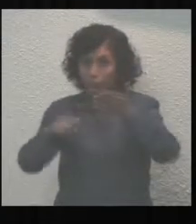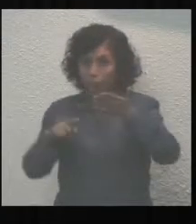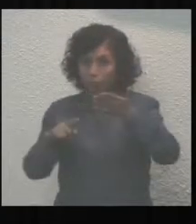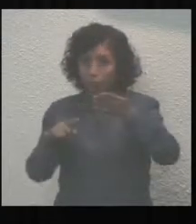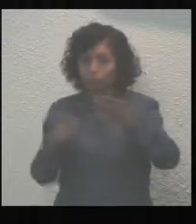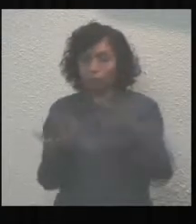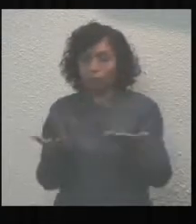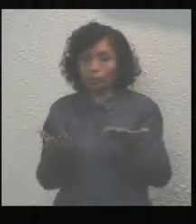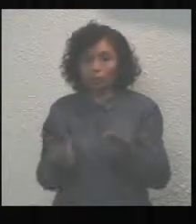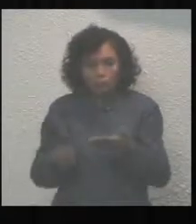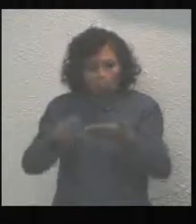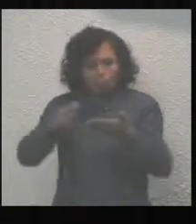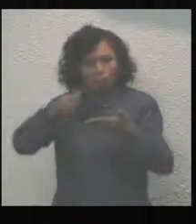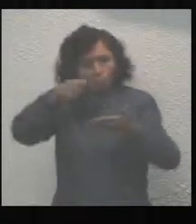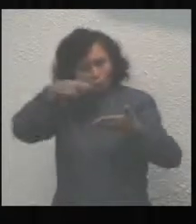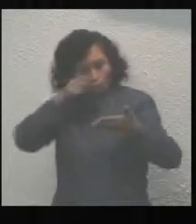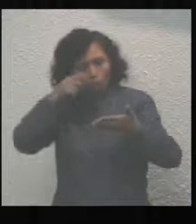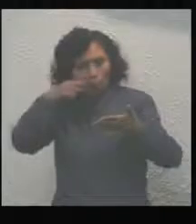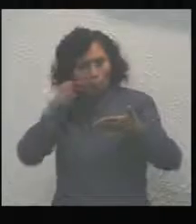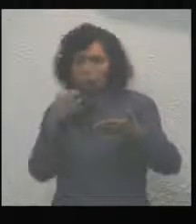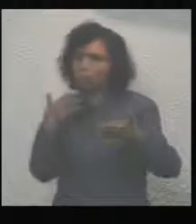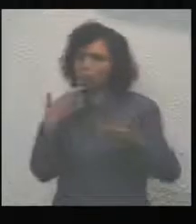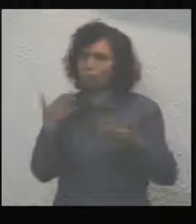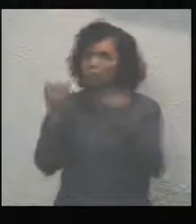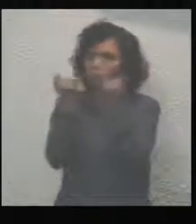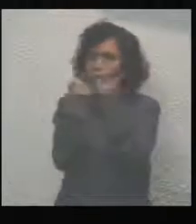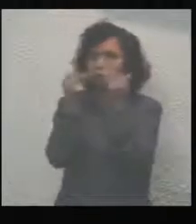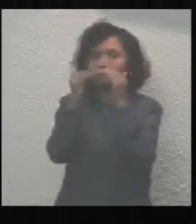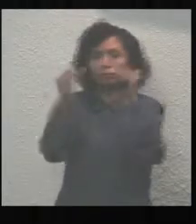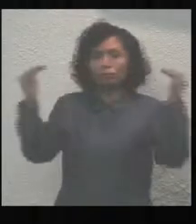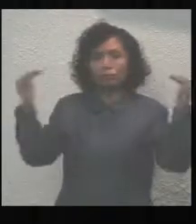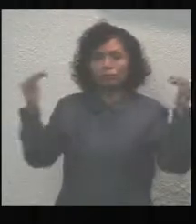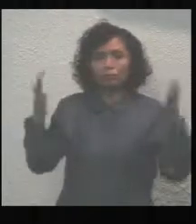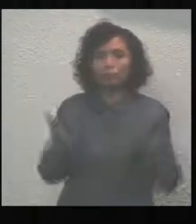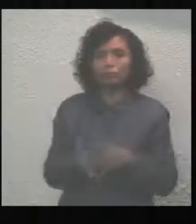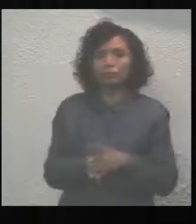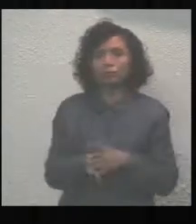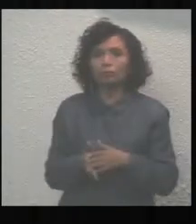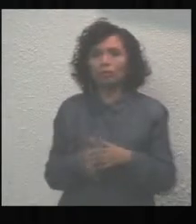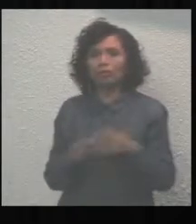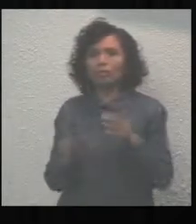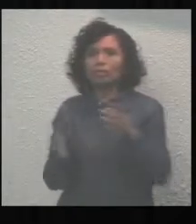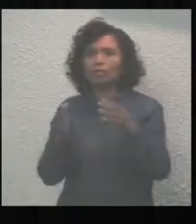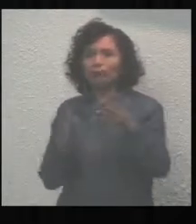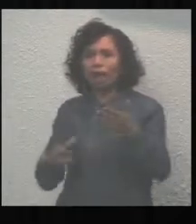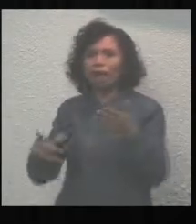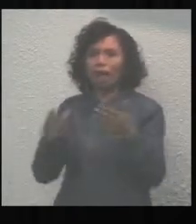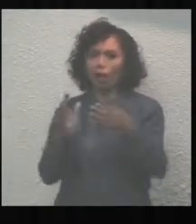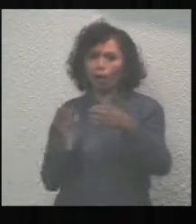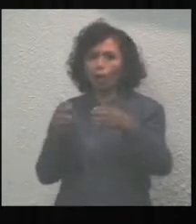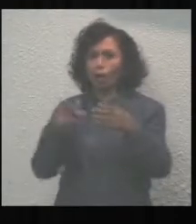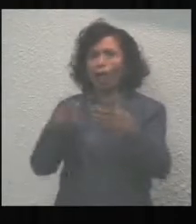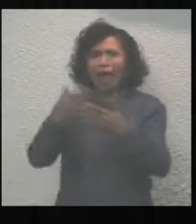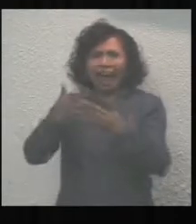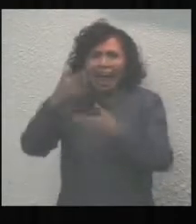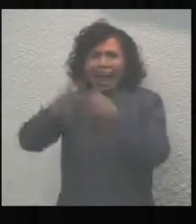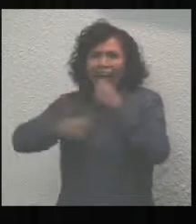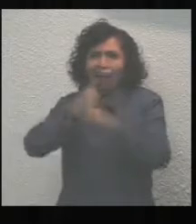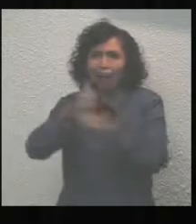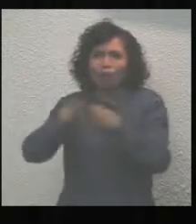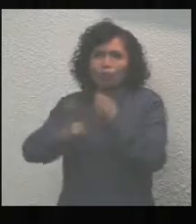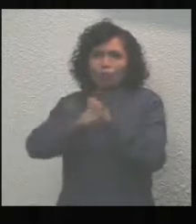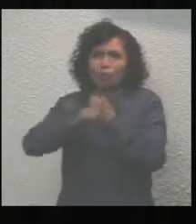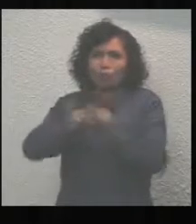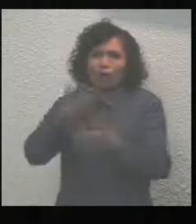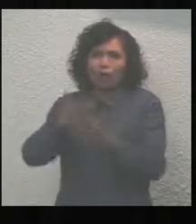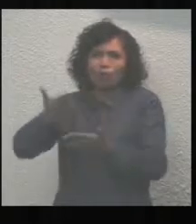digna de ser calificada como demócrata desaparecieron las intromisiones gubernamentales de otros tiempos las